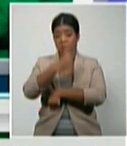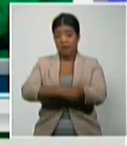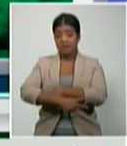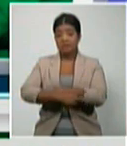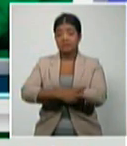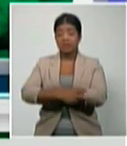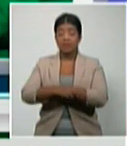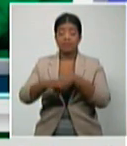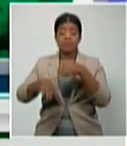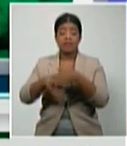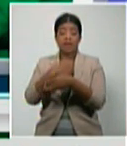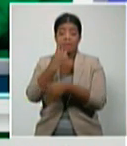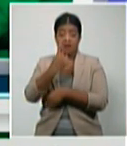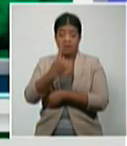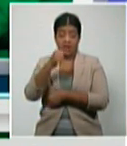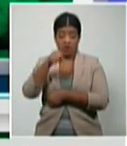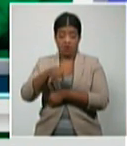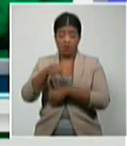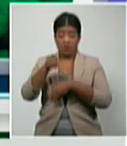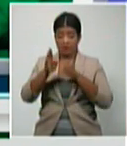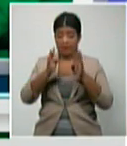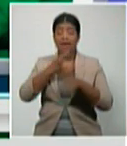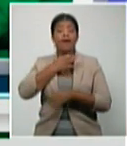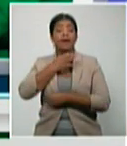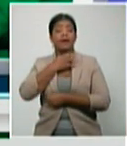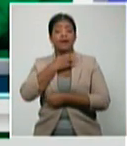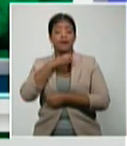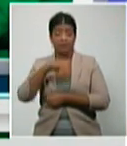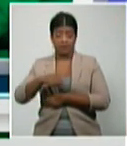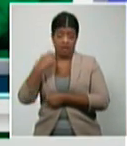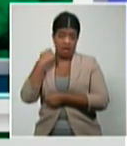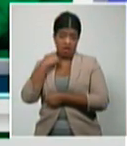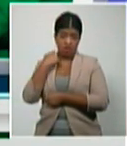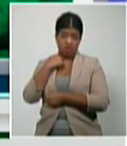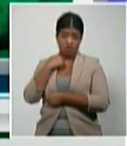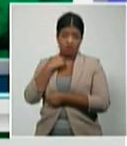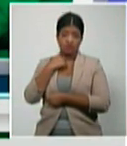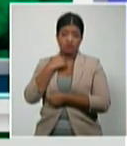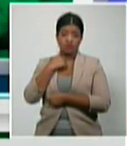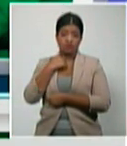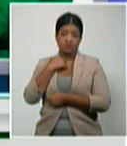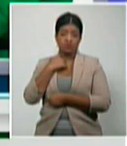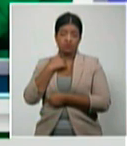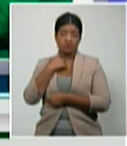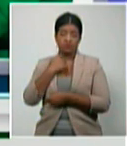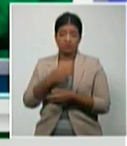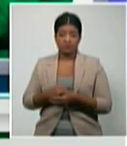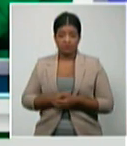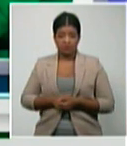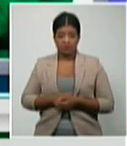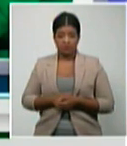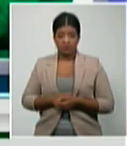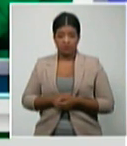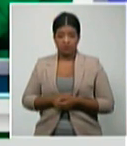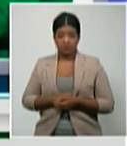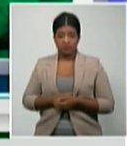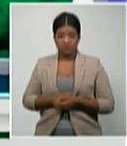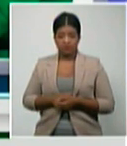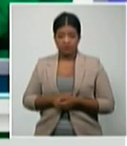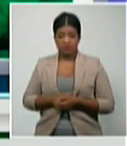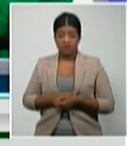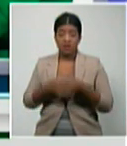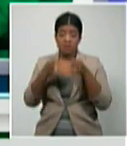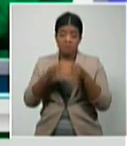1 de enero de este año, pues se redujeron el número de vuelos que se están